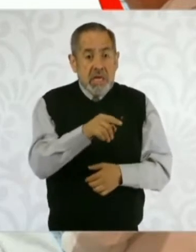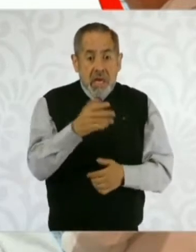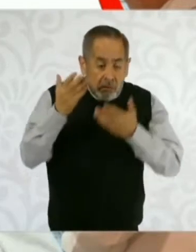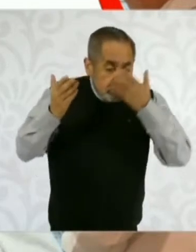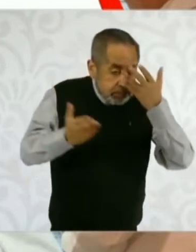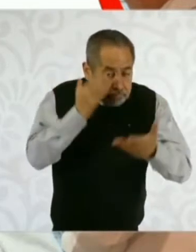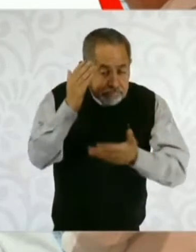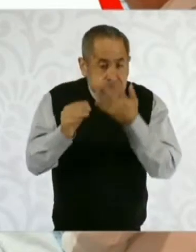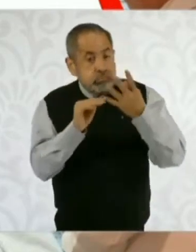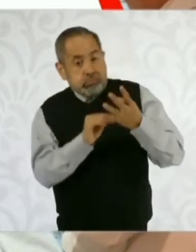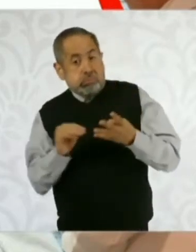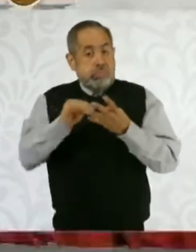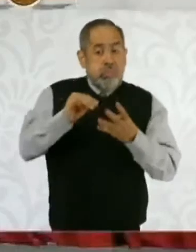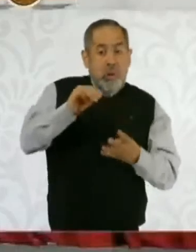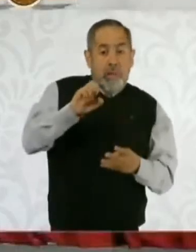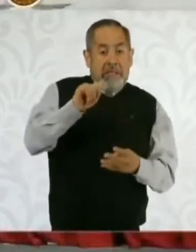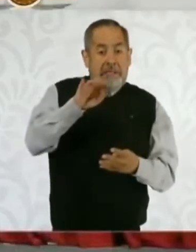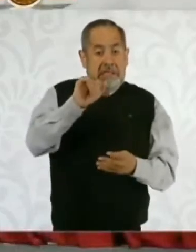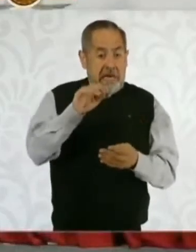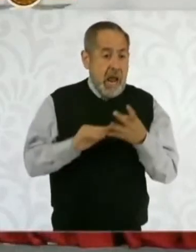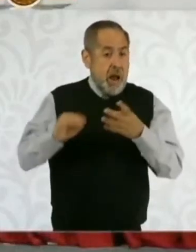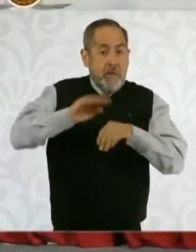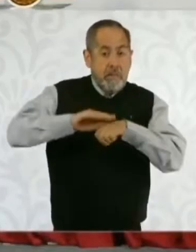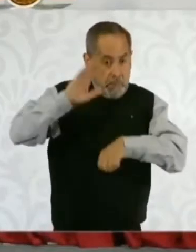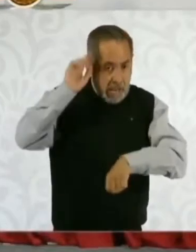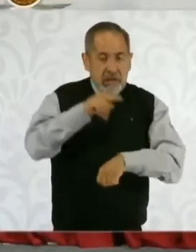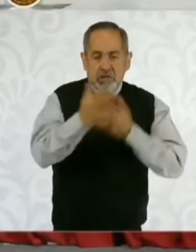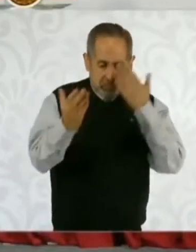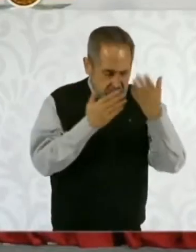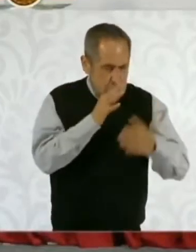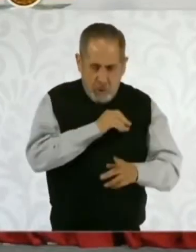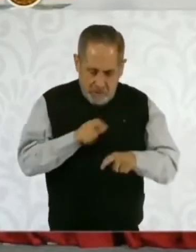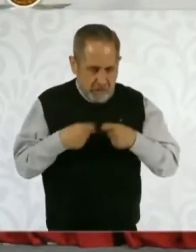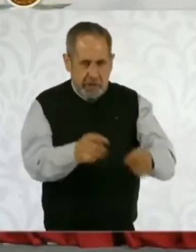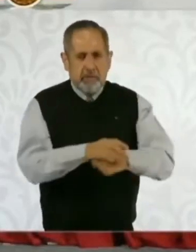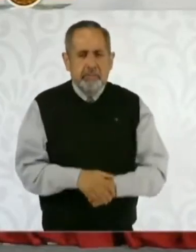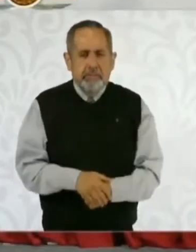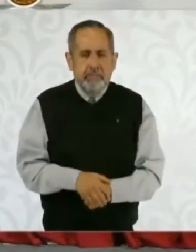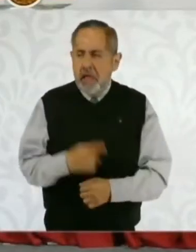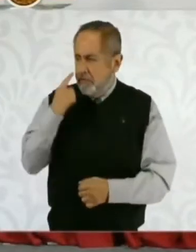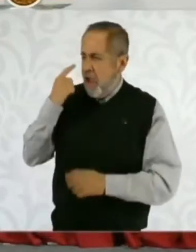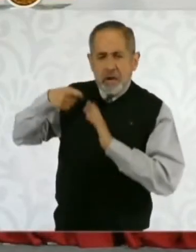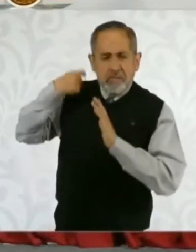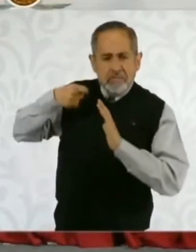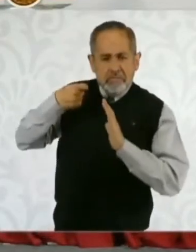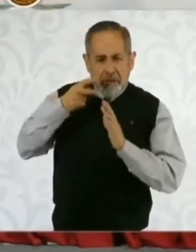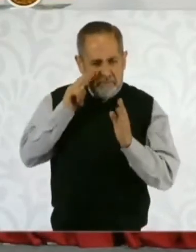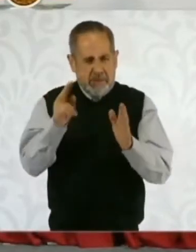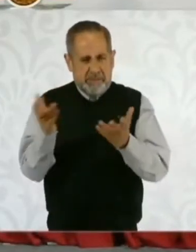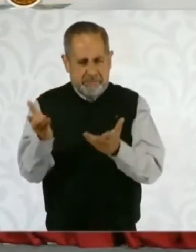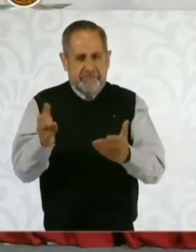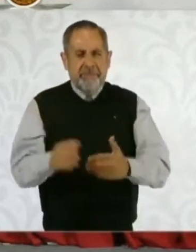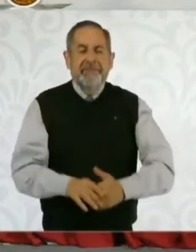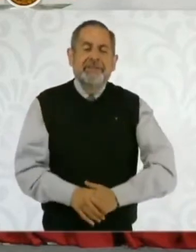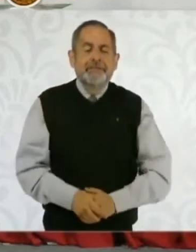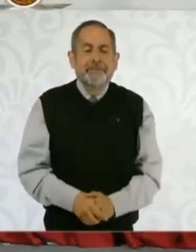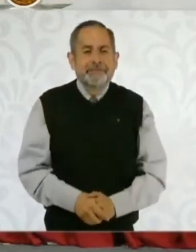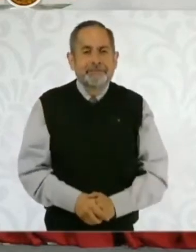maestría en su área de expertise. A continuación, presentaremos un video sobre la iniciativa. Por favor.